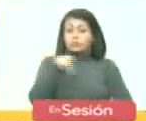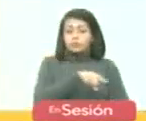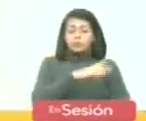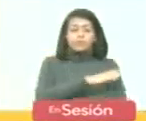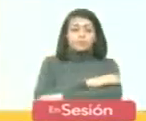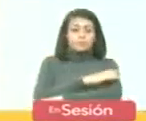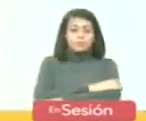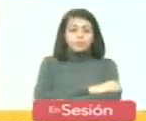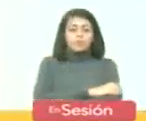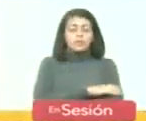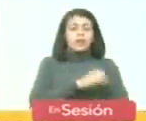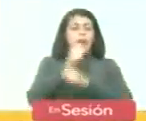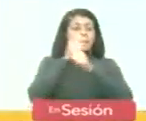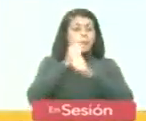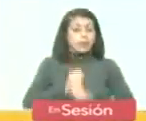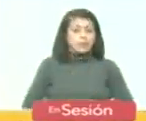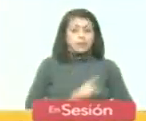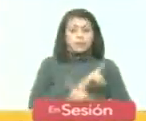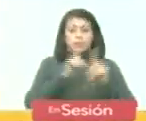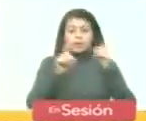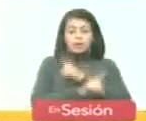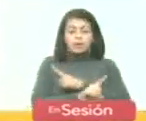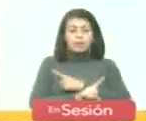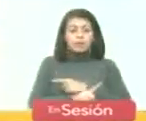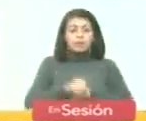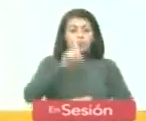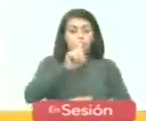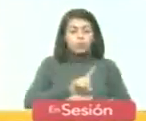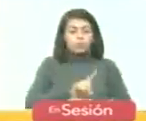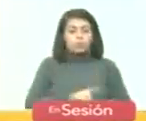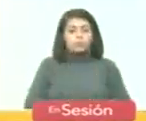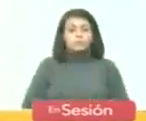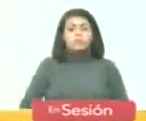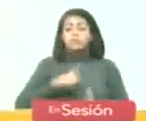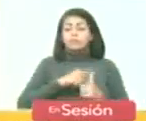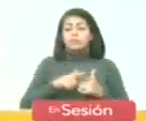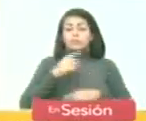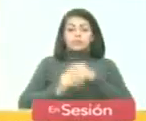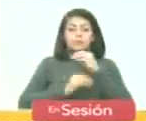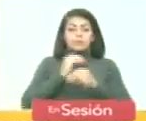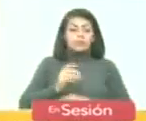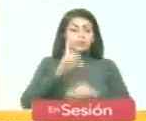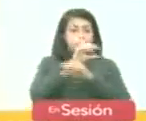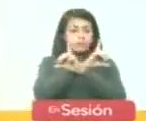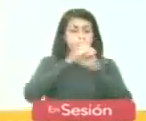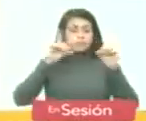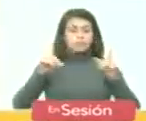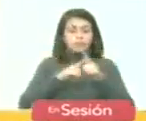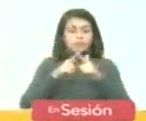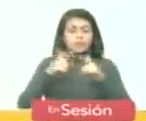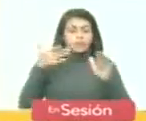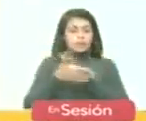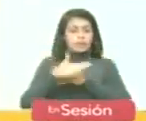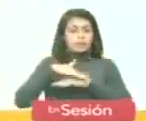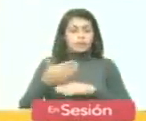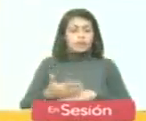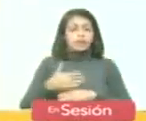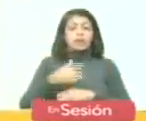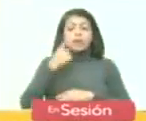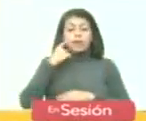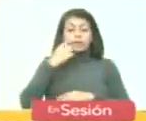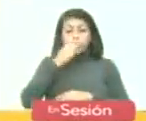oposición aspiramos un cambio, una transición, bueno, que sea por la vía democrática, que sea convenciendo al